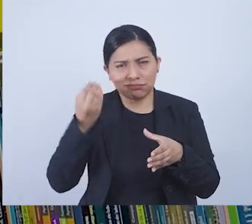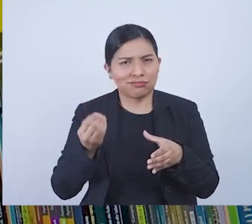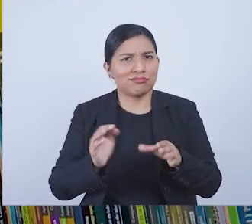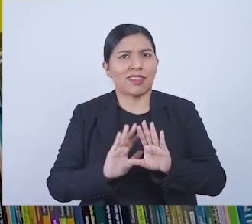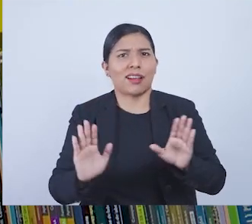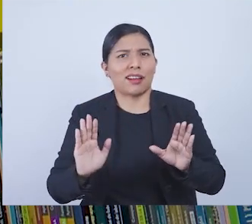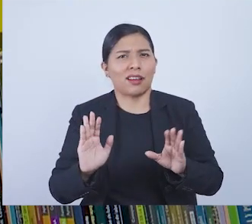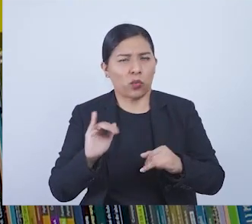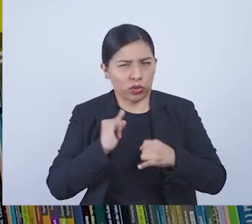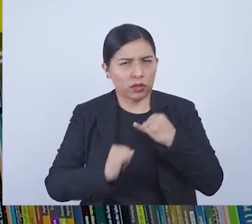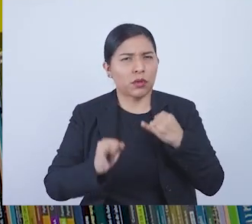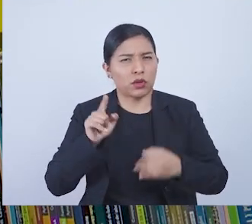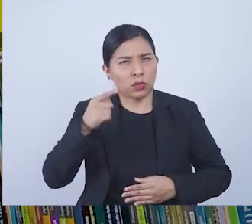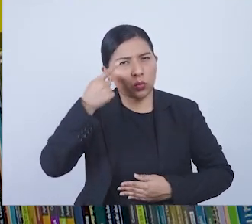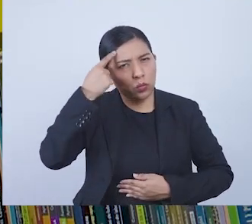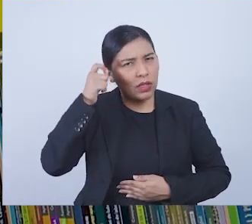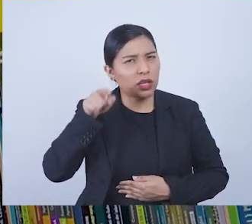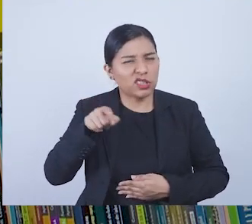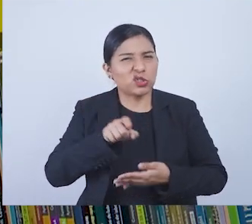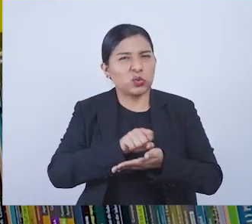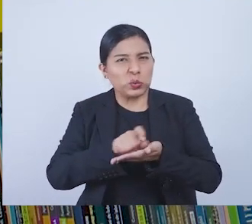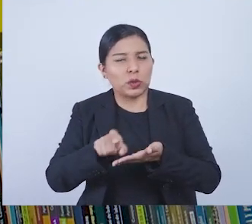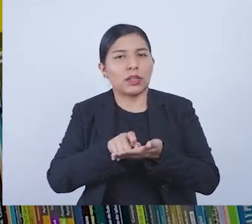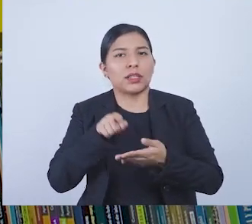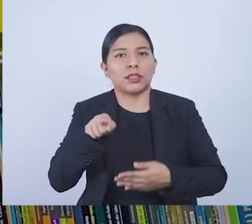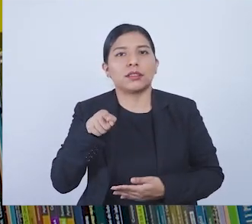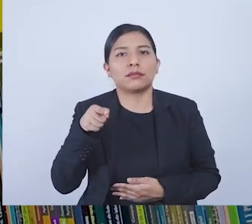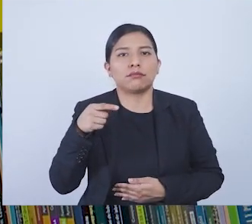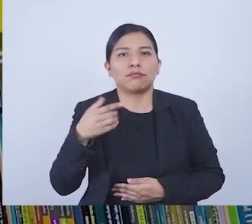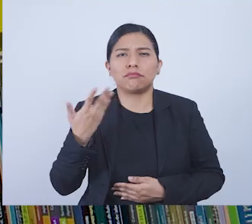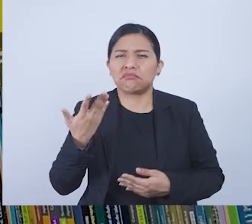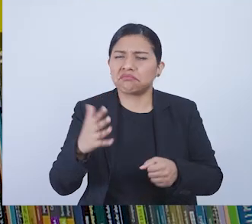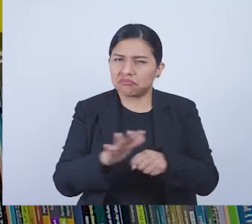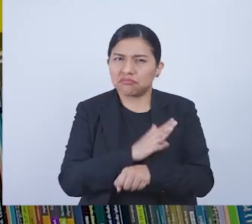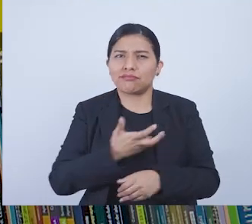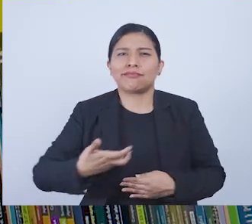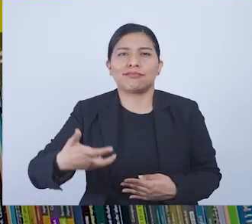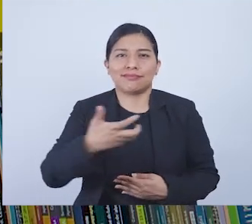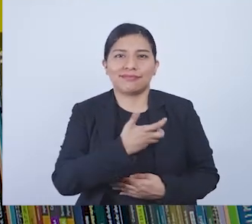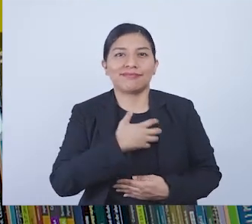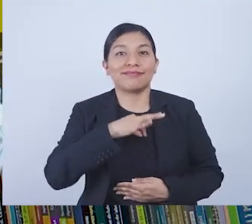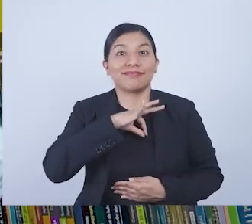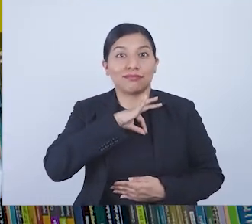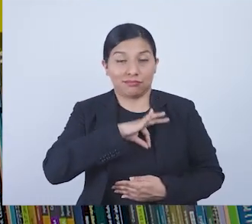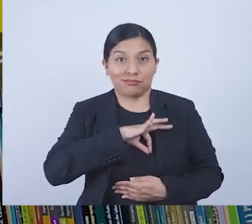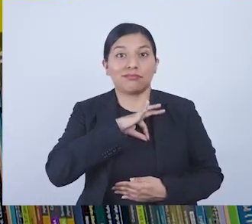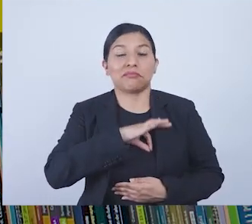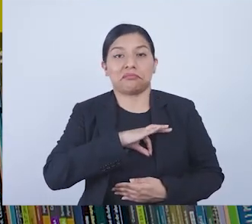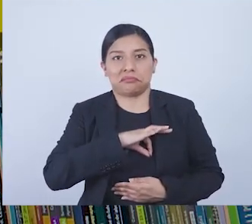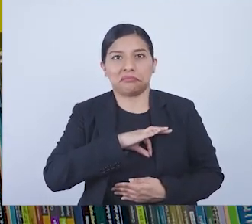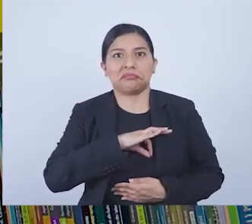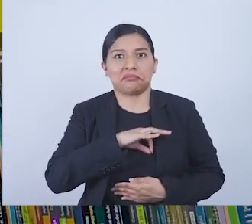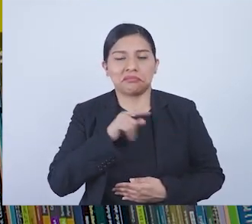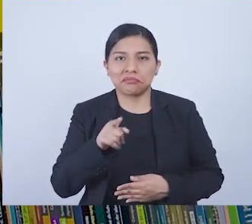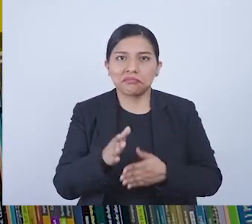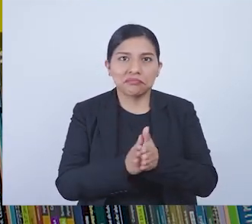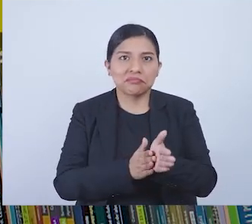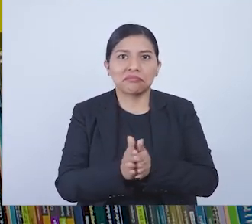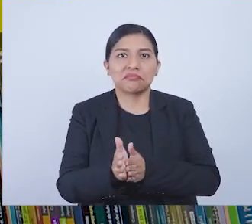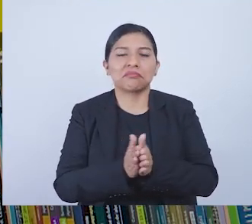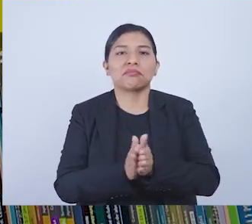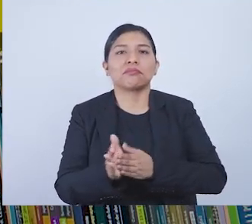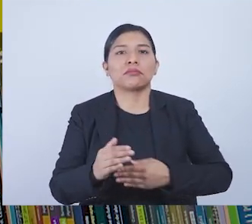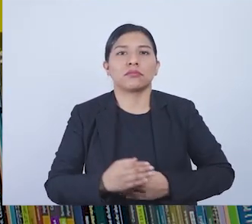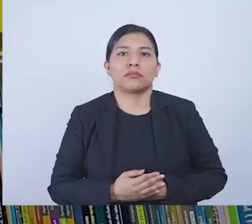graduados de esa escuela, donde teníamos todos los beneficios, estábamos internos por 2 años,